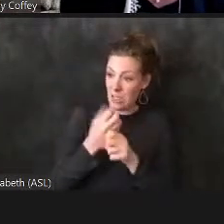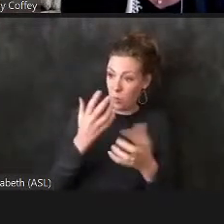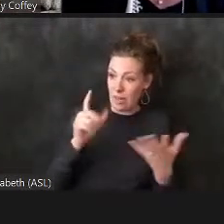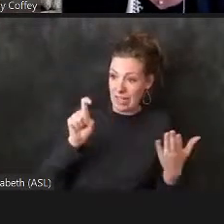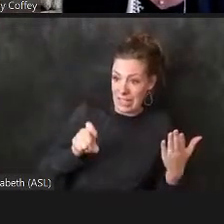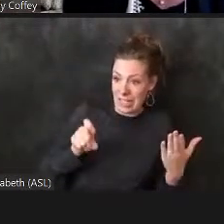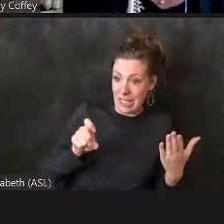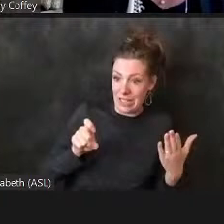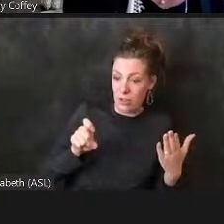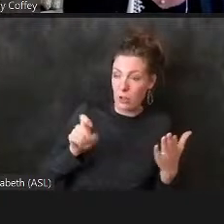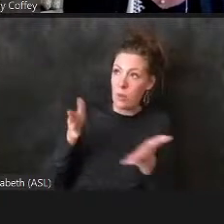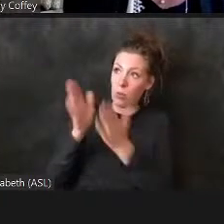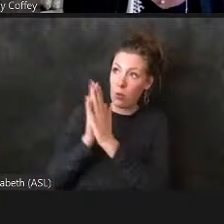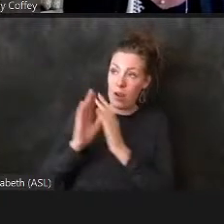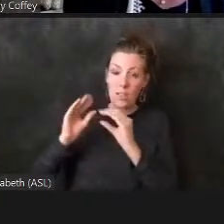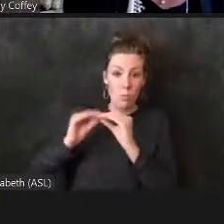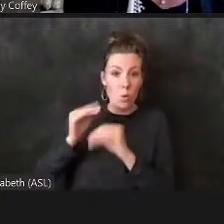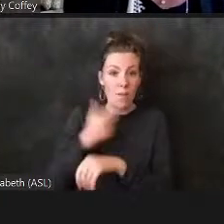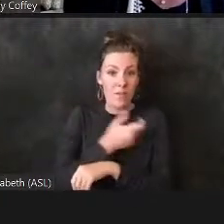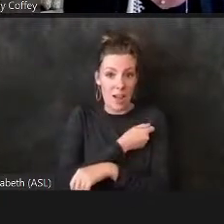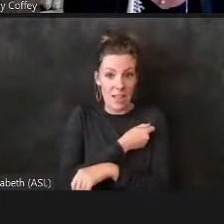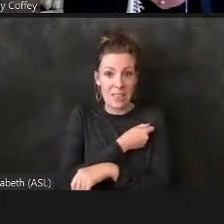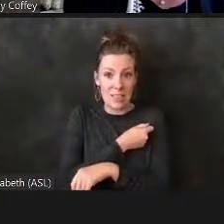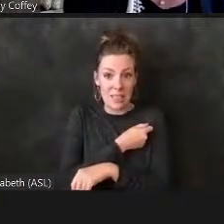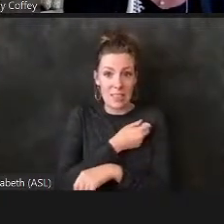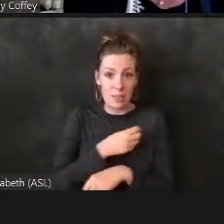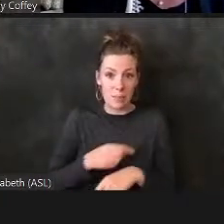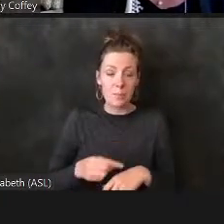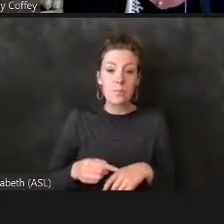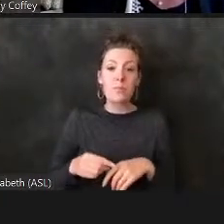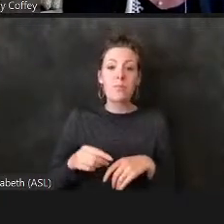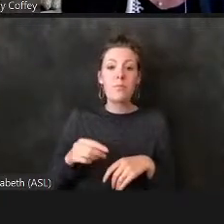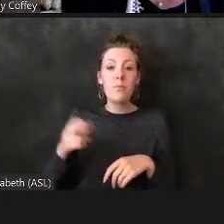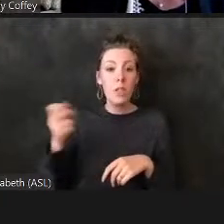Sobre el estado recibe lo que él tiene para pedir más vacunas